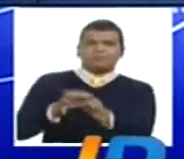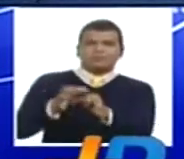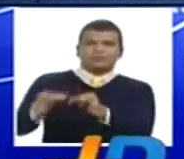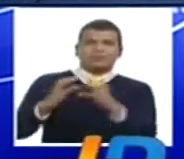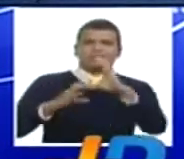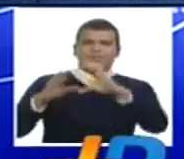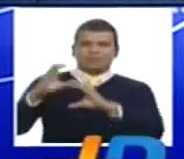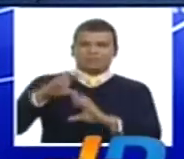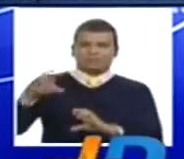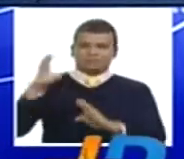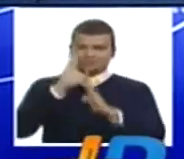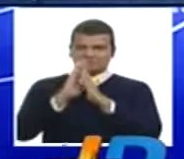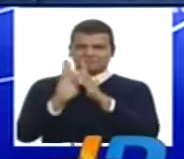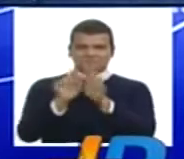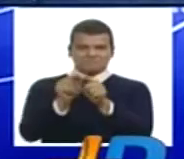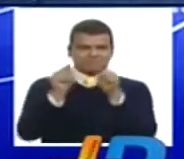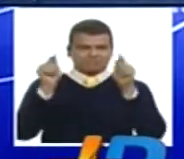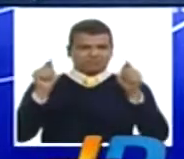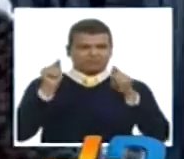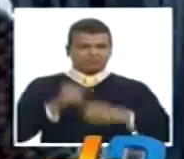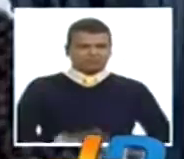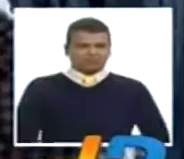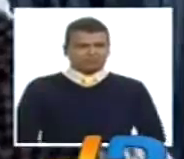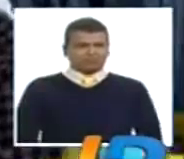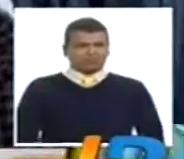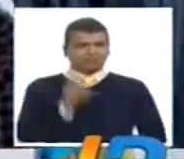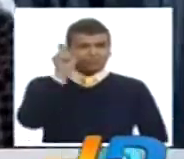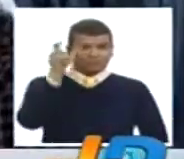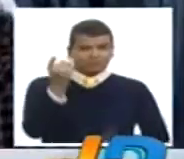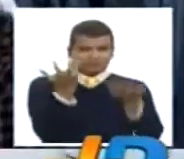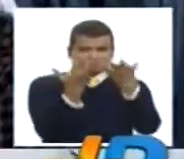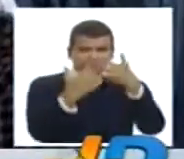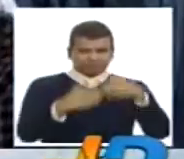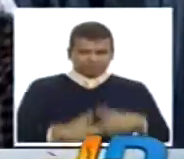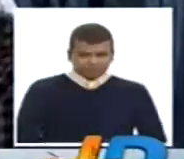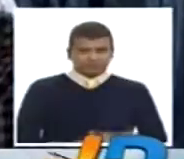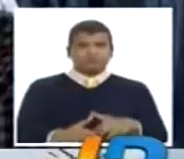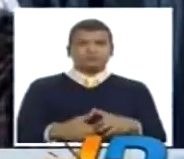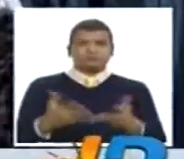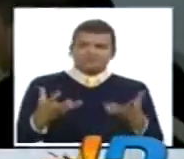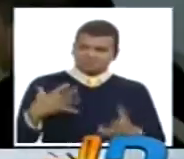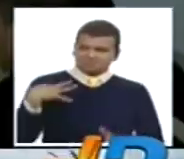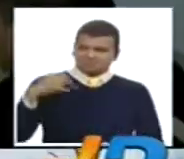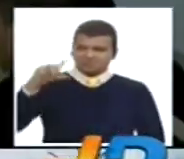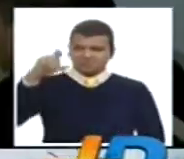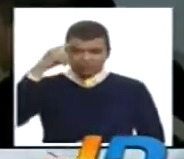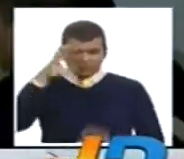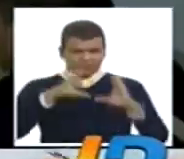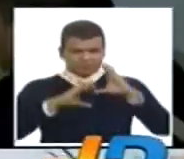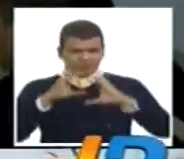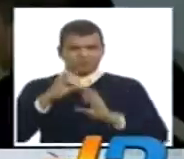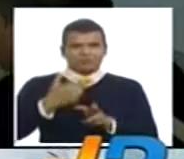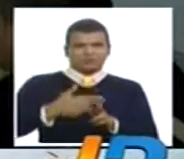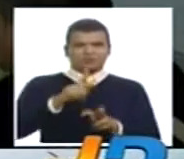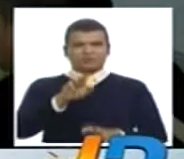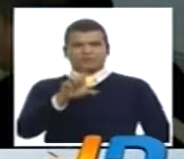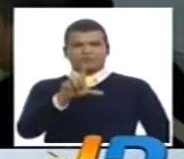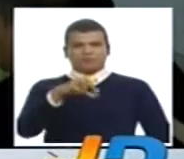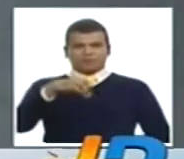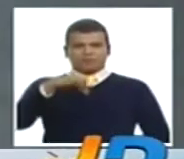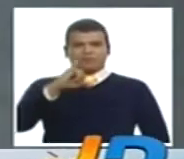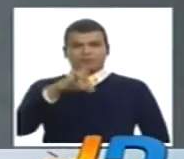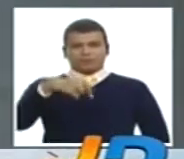Quilichao. Andrés Díaz con los detalles. El empresario y aspirante a la gobernación del Cauca, Felipe Muñoz, quien por estos días recorre los municipios de